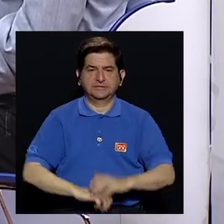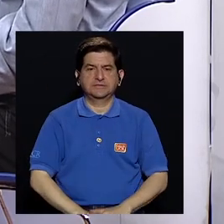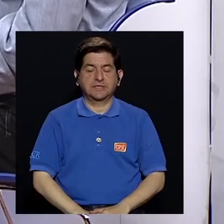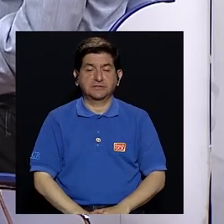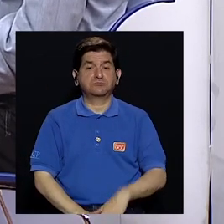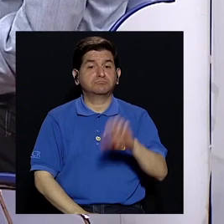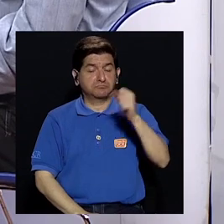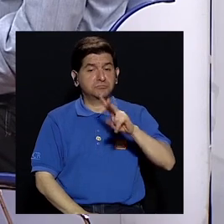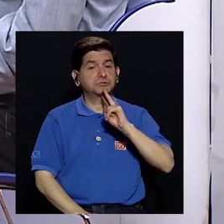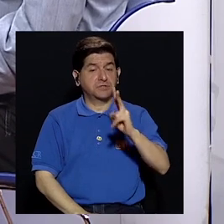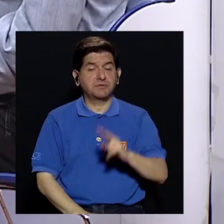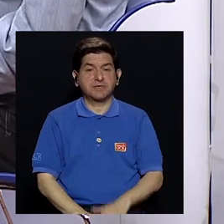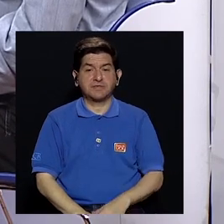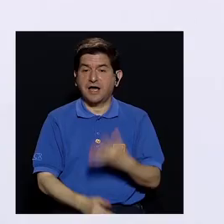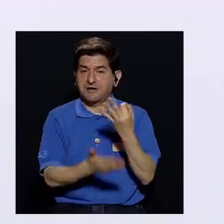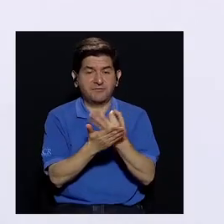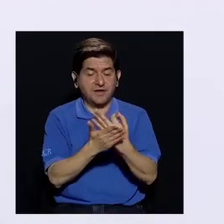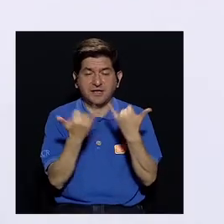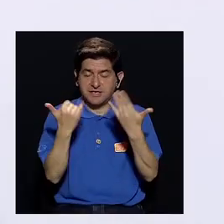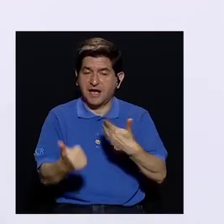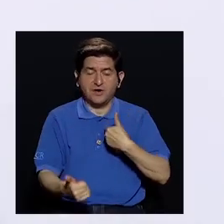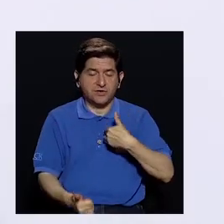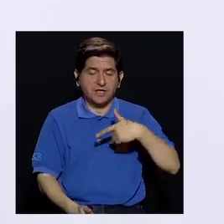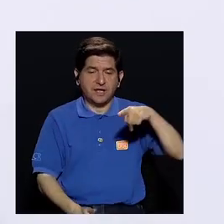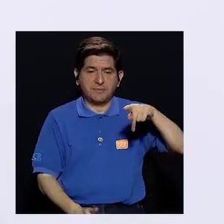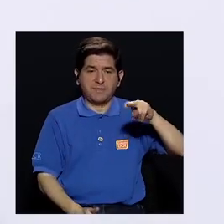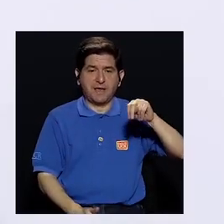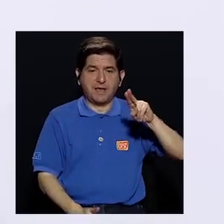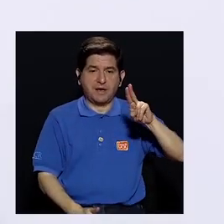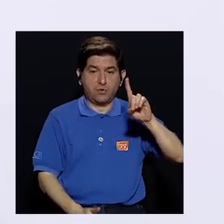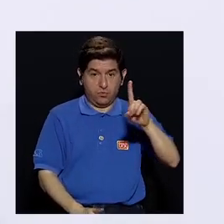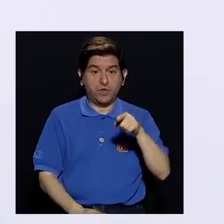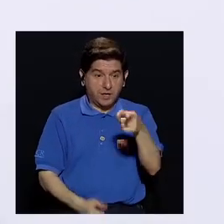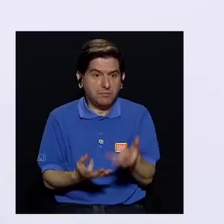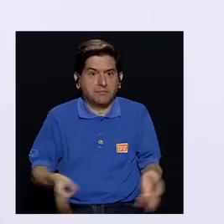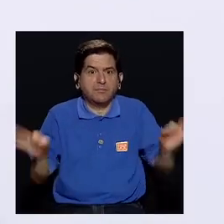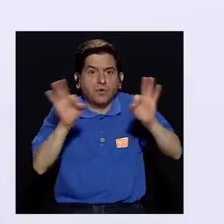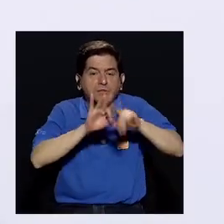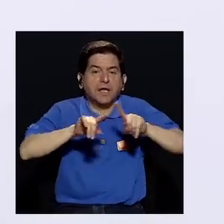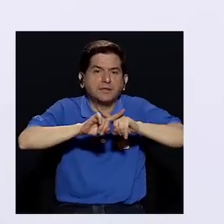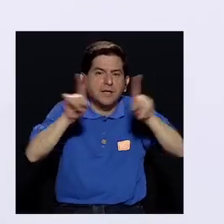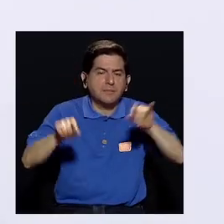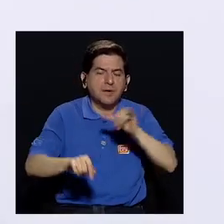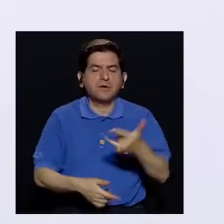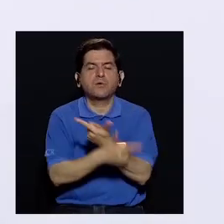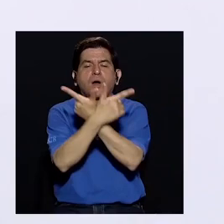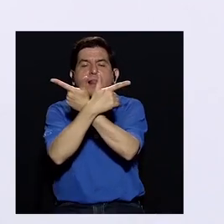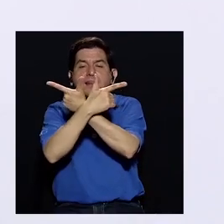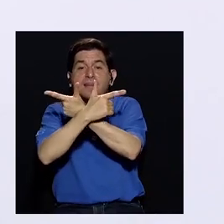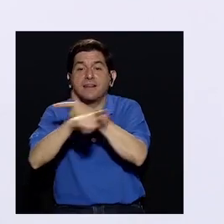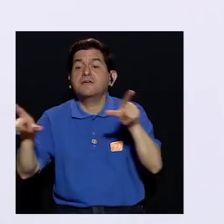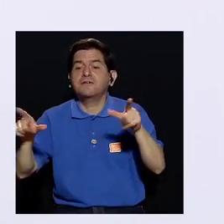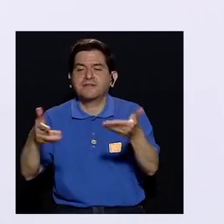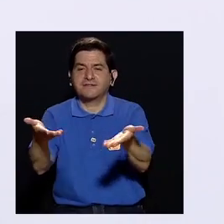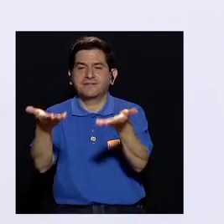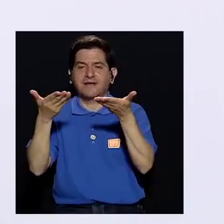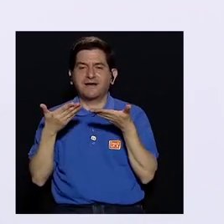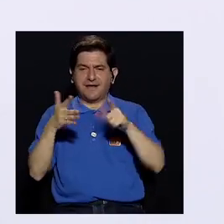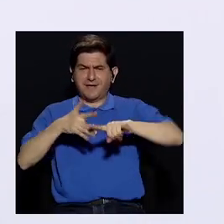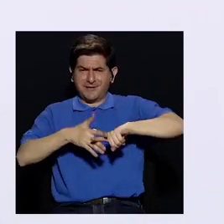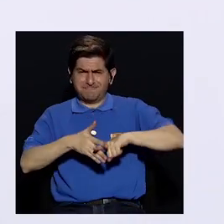como red latinoamericana de ciencias biológicas si bien es cierto nos quitó el financiamiento dependió de que era muy importante